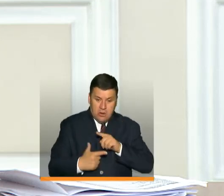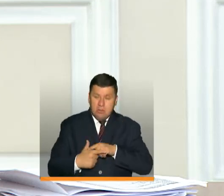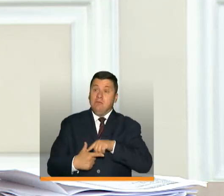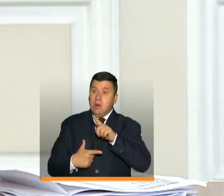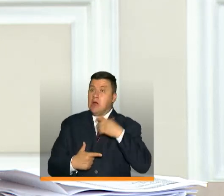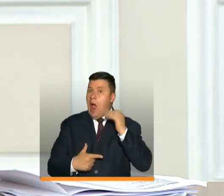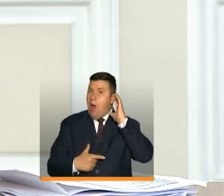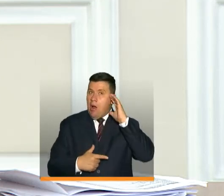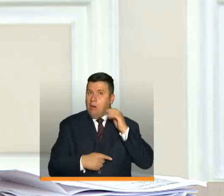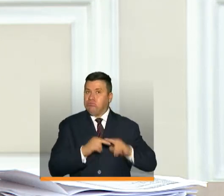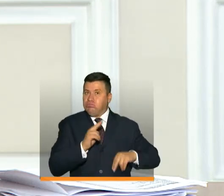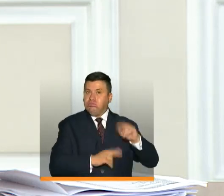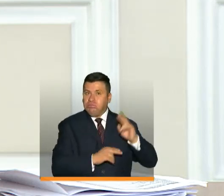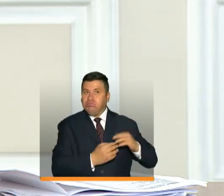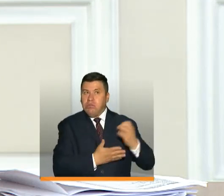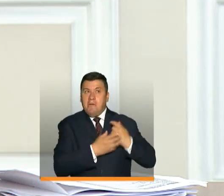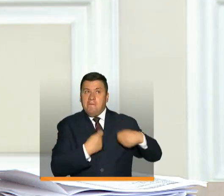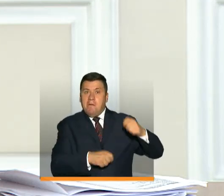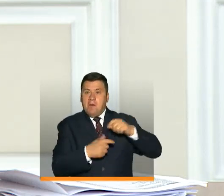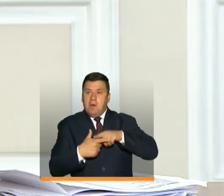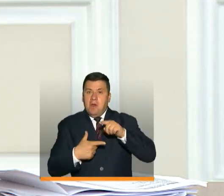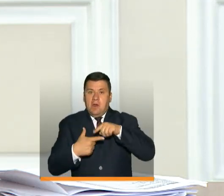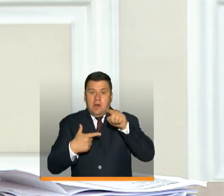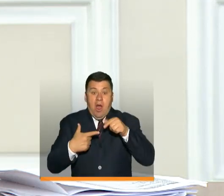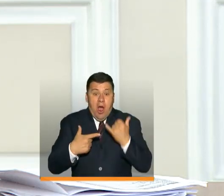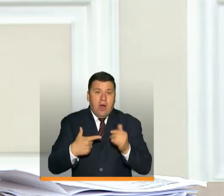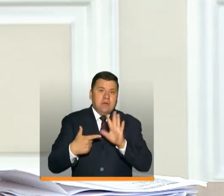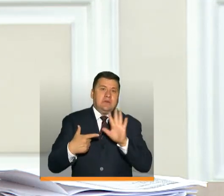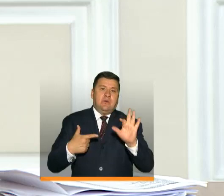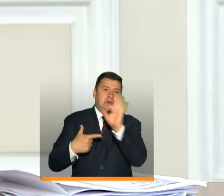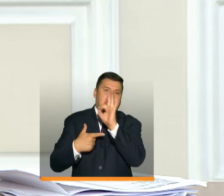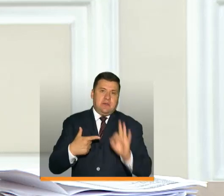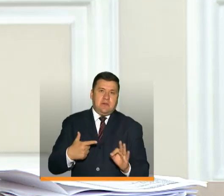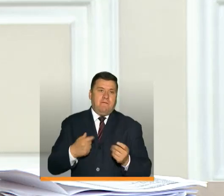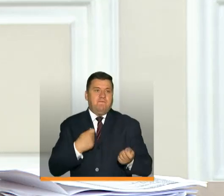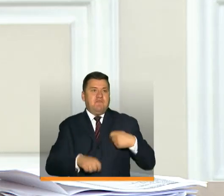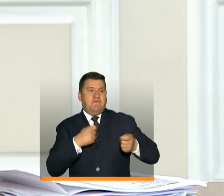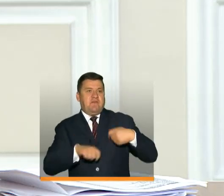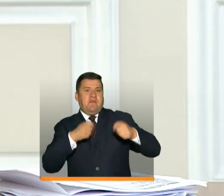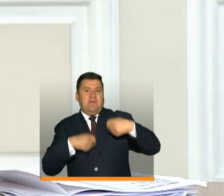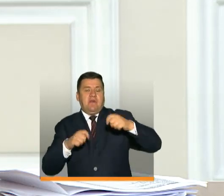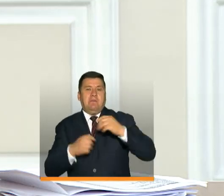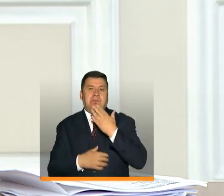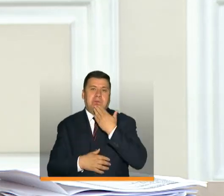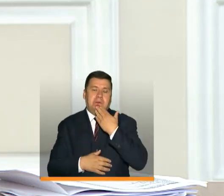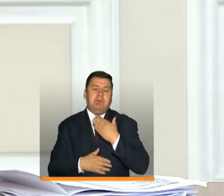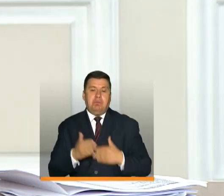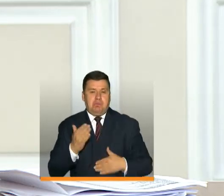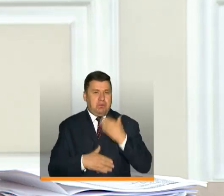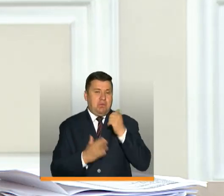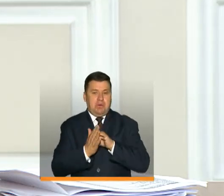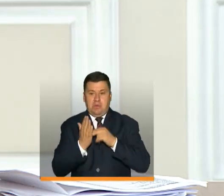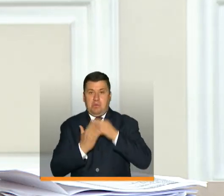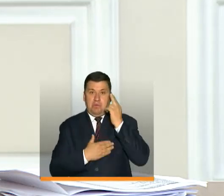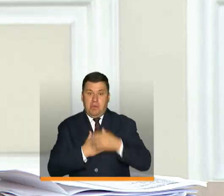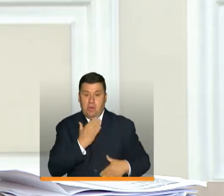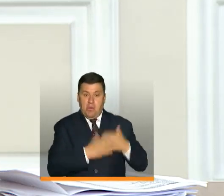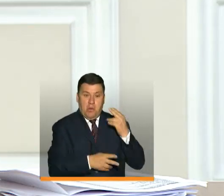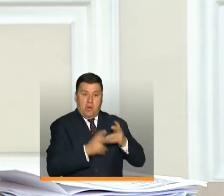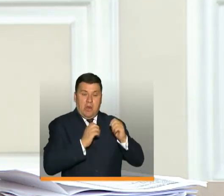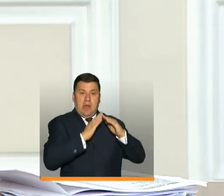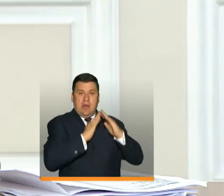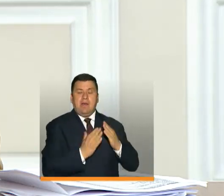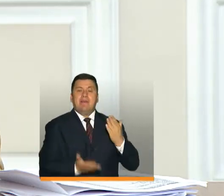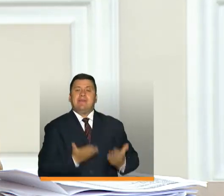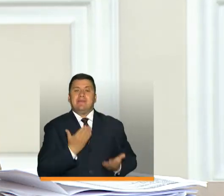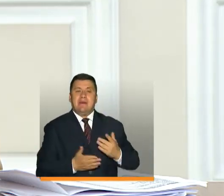se ve un crecimiento del 55% en las ventas. El inicio de proyectos nuevos pues